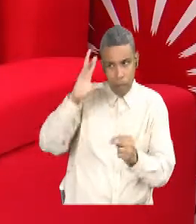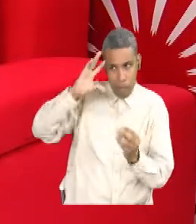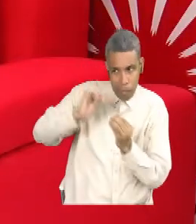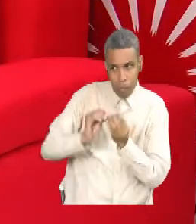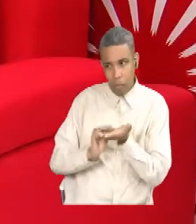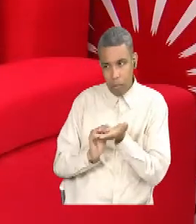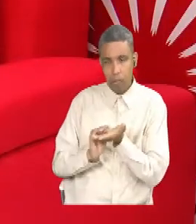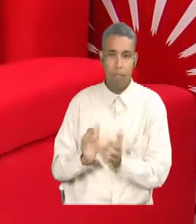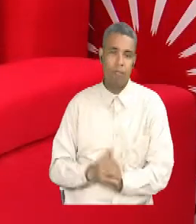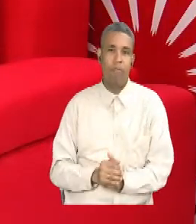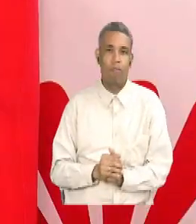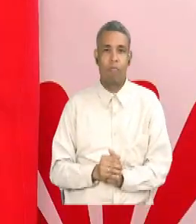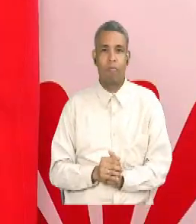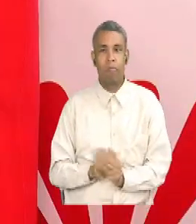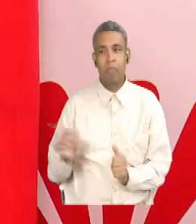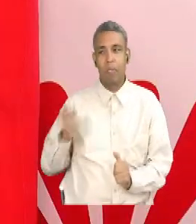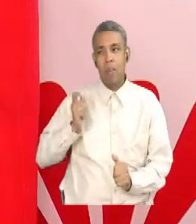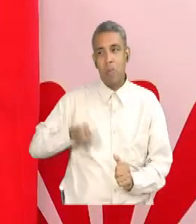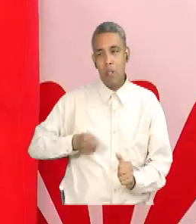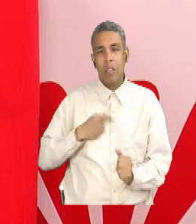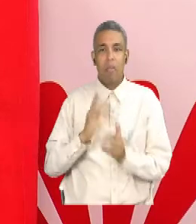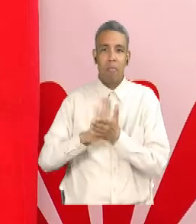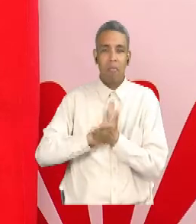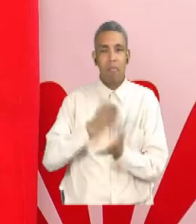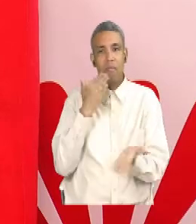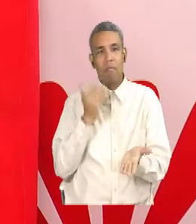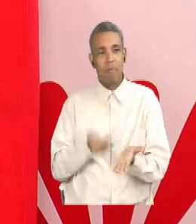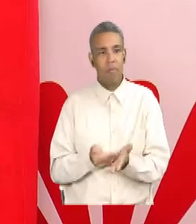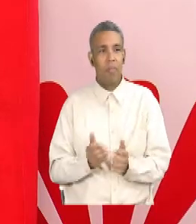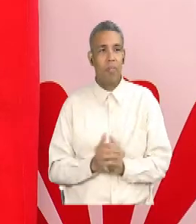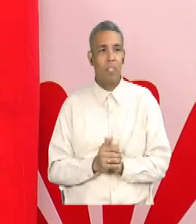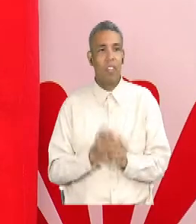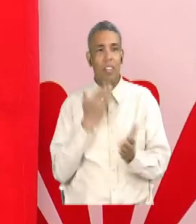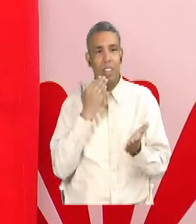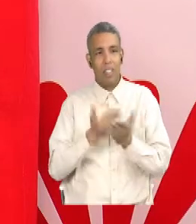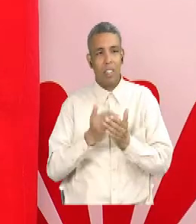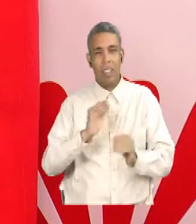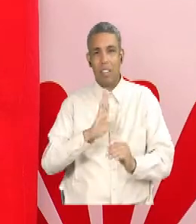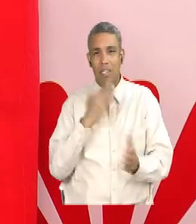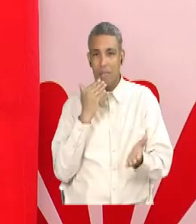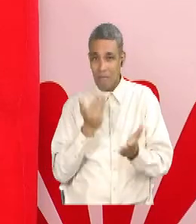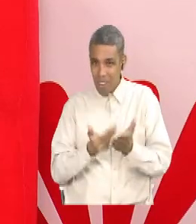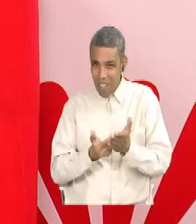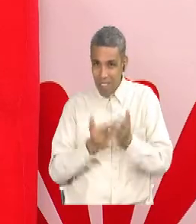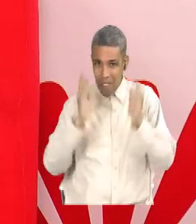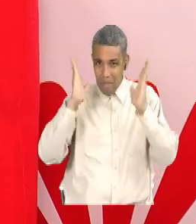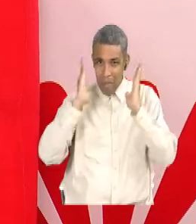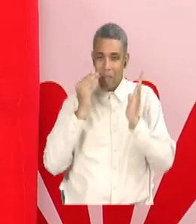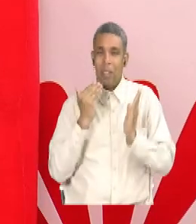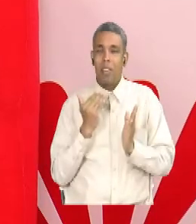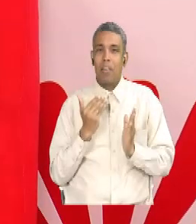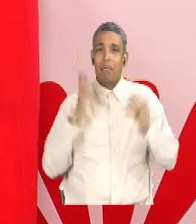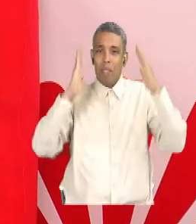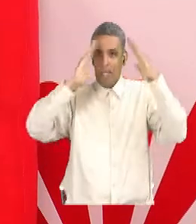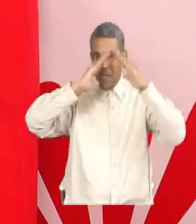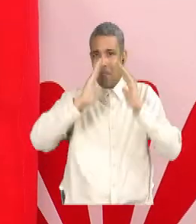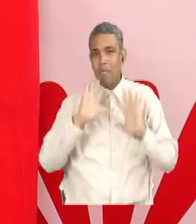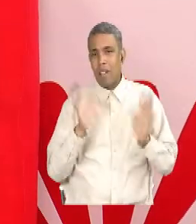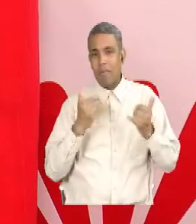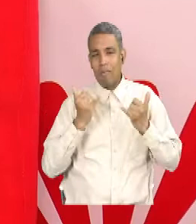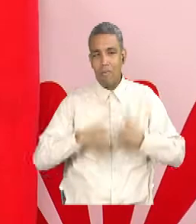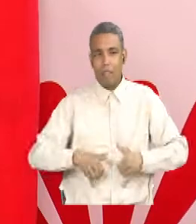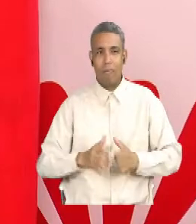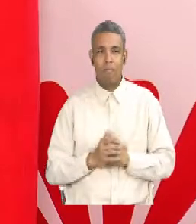siempre disponible a responder las inquietudes de nuestros televidentes. Gracias a ustedes por estar aquí conectados con nosotros en casa. Ya se acabó nuestro